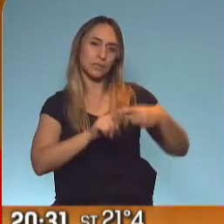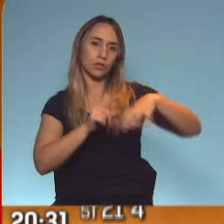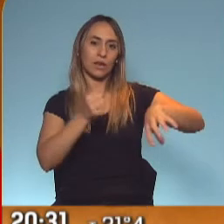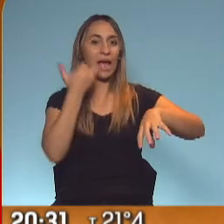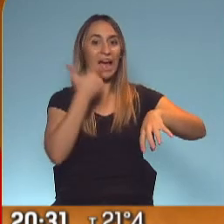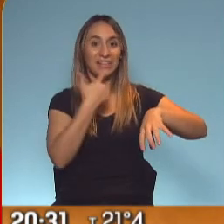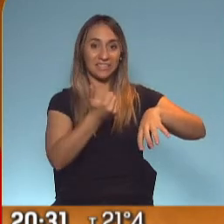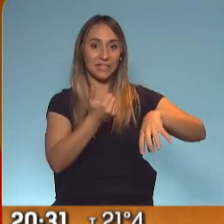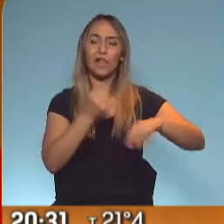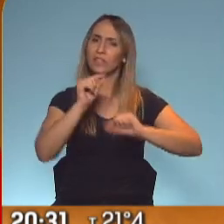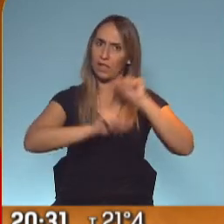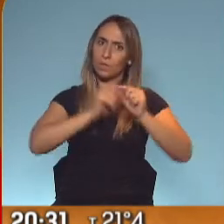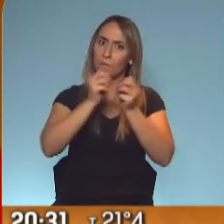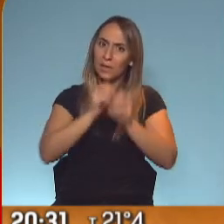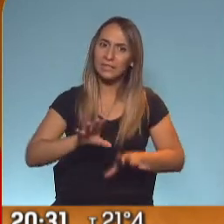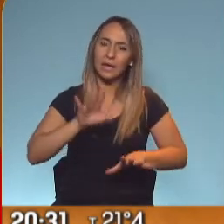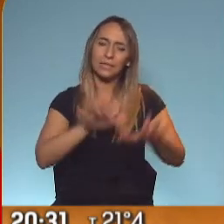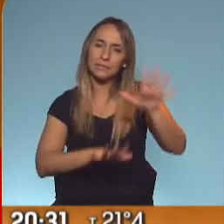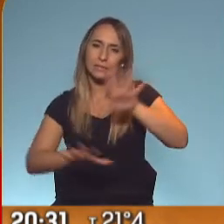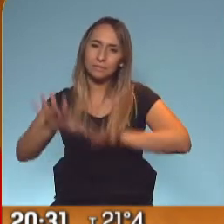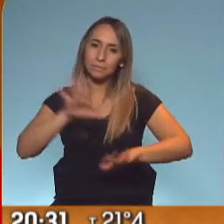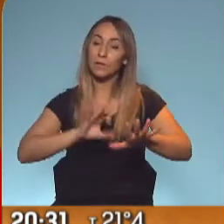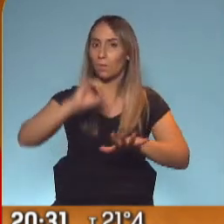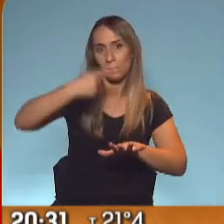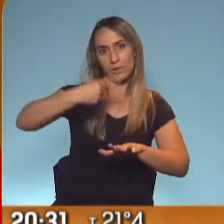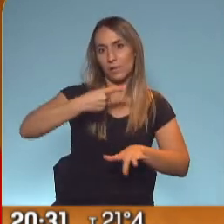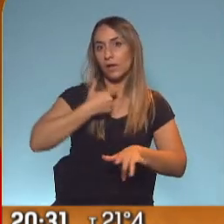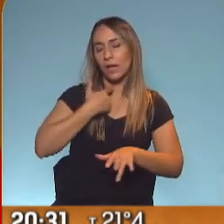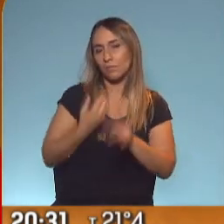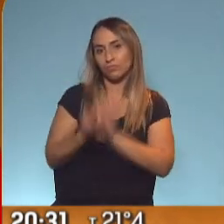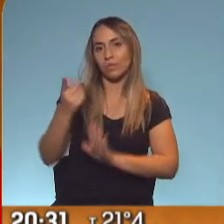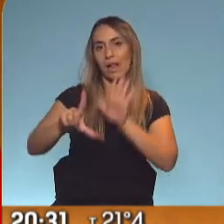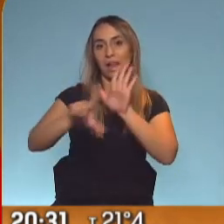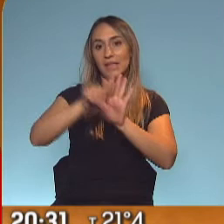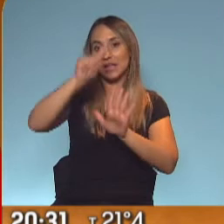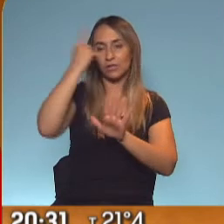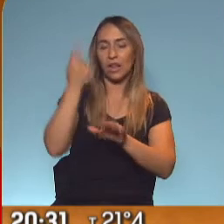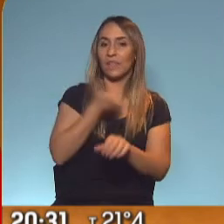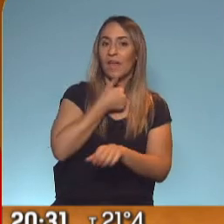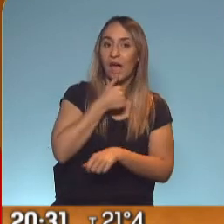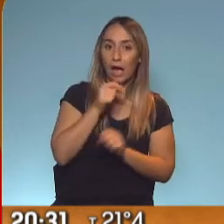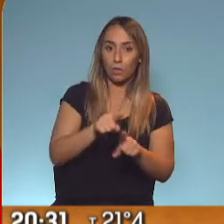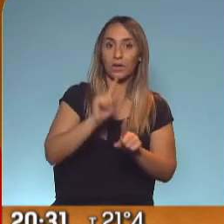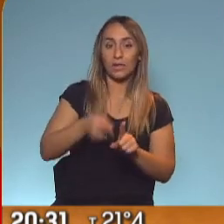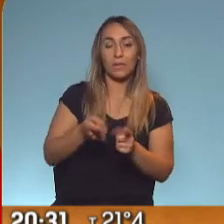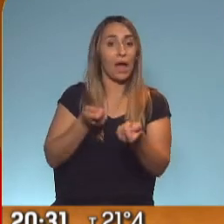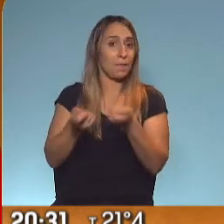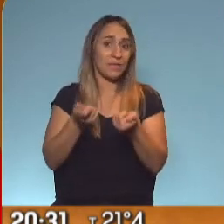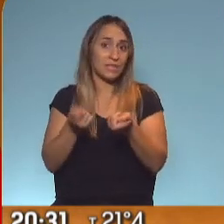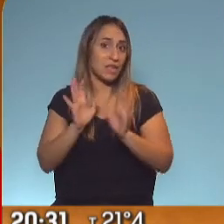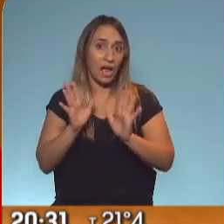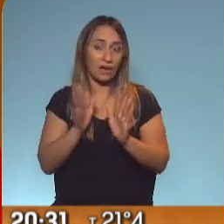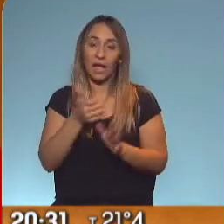empezar a abordar primero lo que es una ley nacional de agua y saneamiento, de la administración del recurso en todo